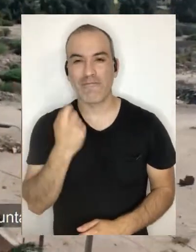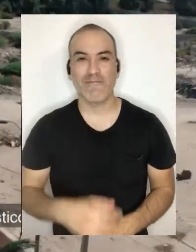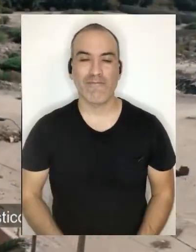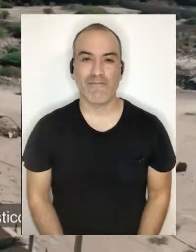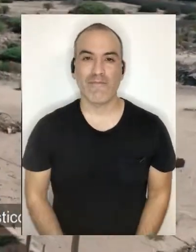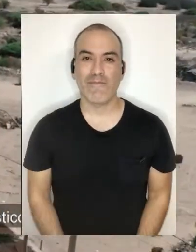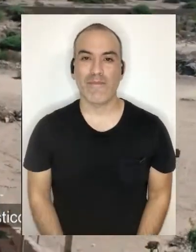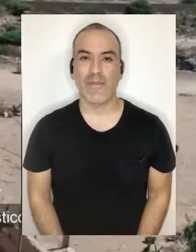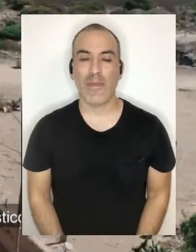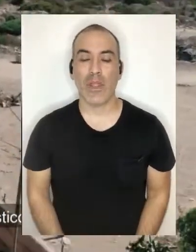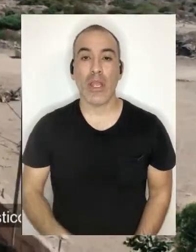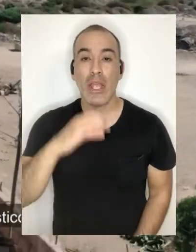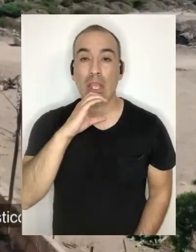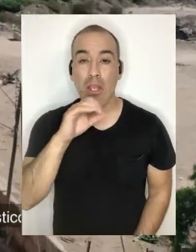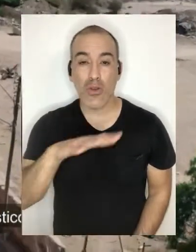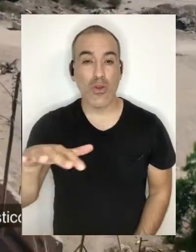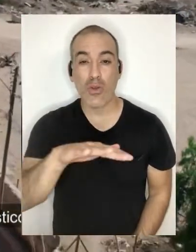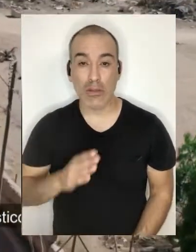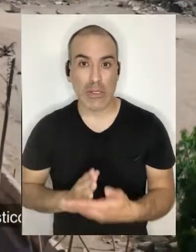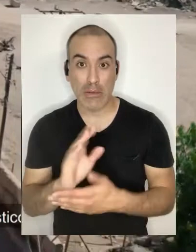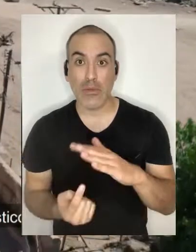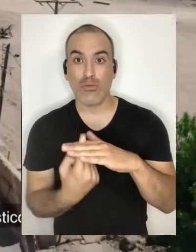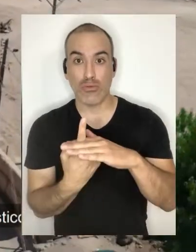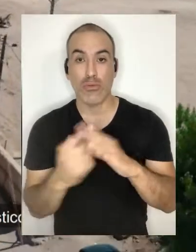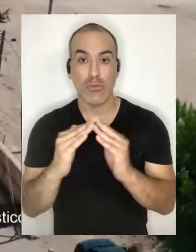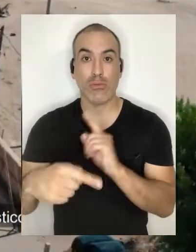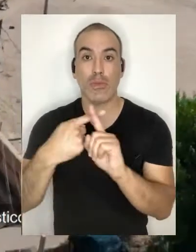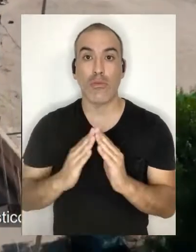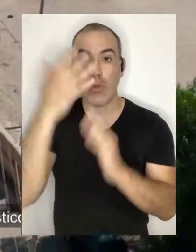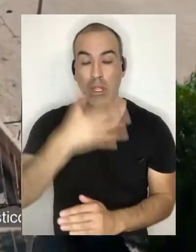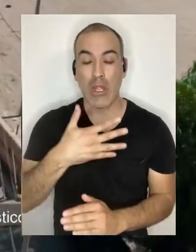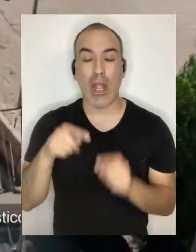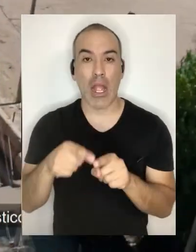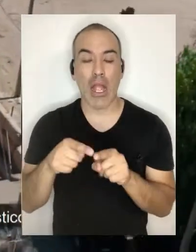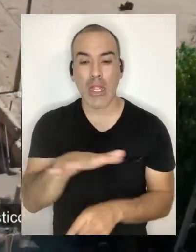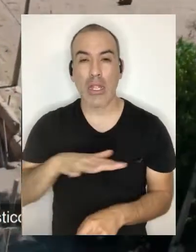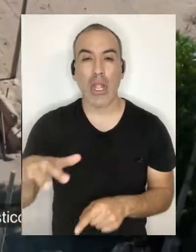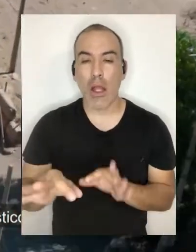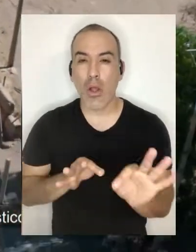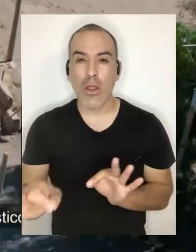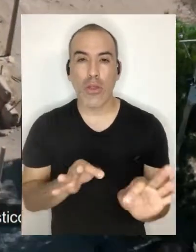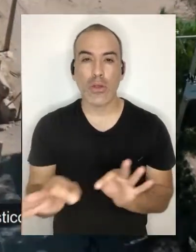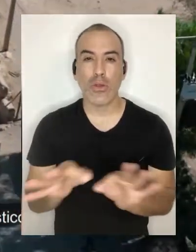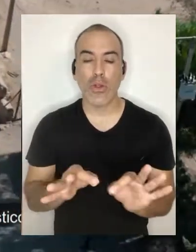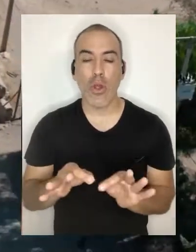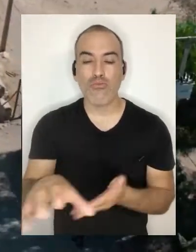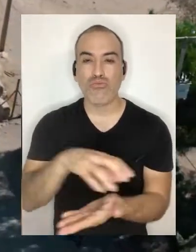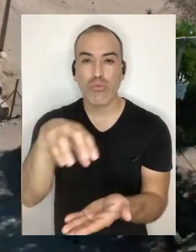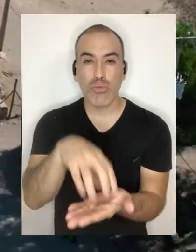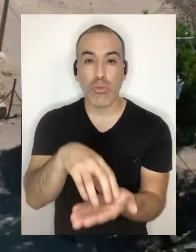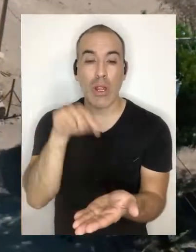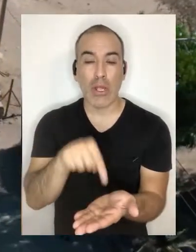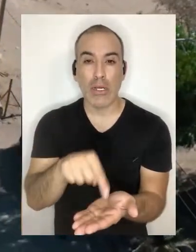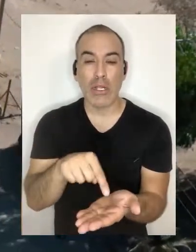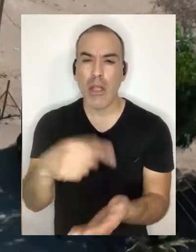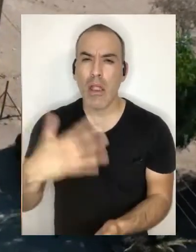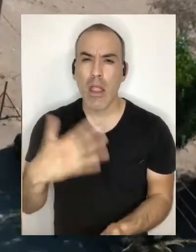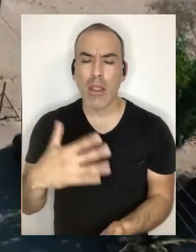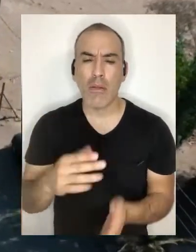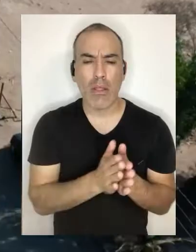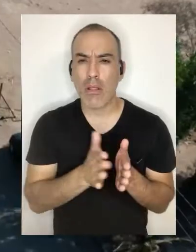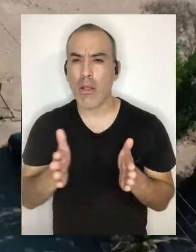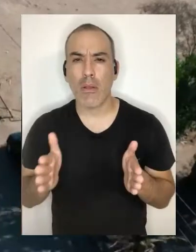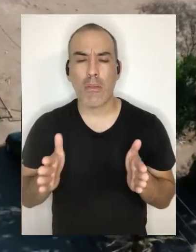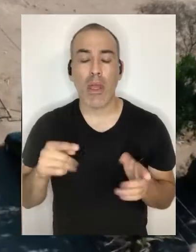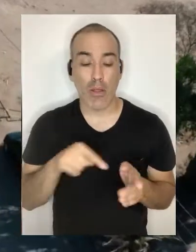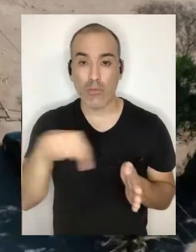Negra, que rural en sus inicios ha concentrado en su espacio arquitectónico y urbanístico un importante periodo